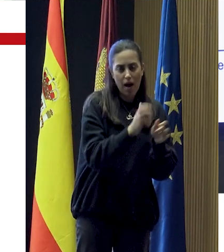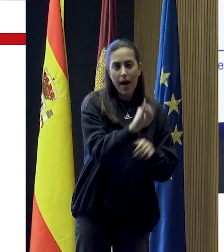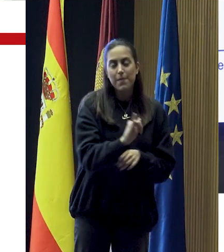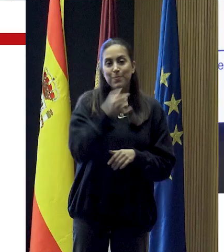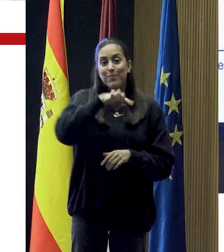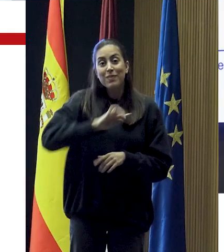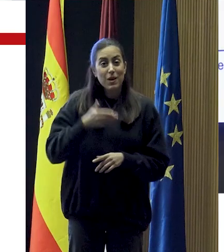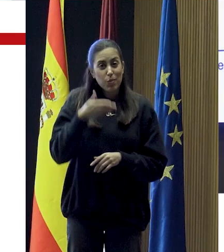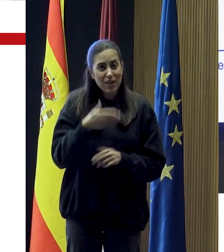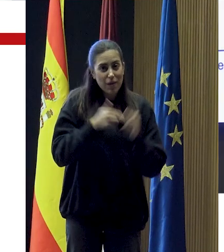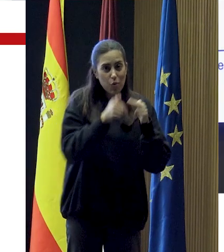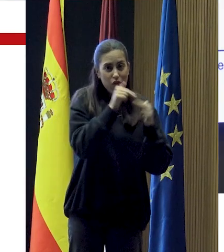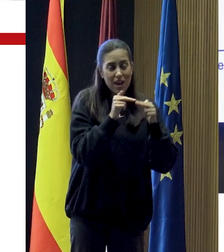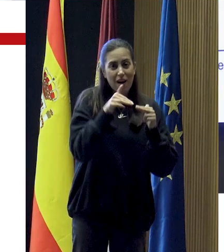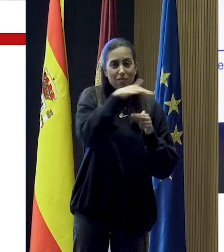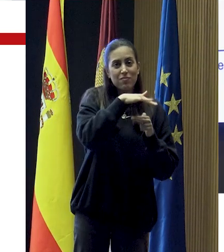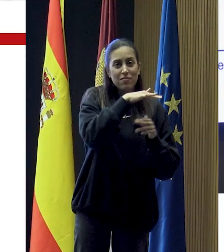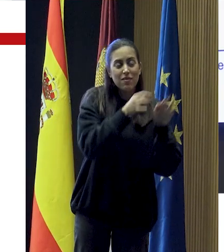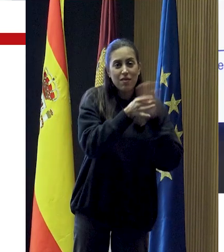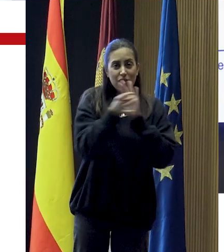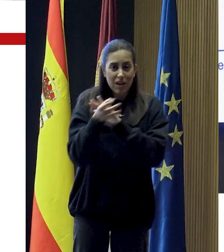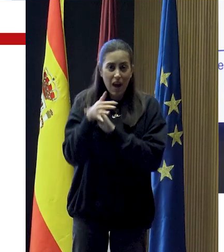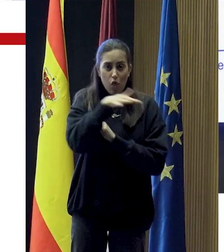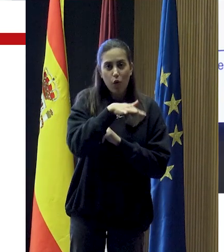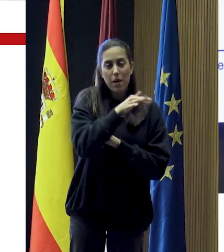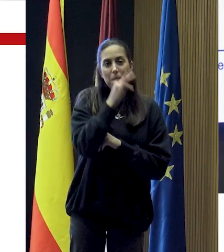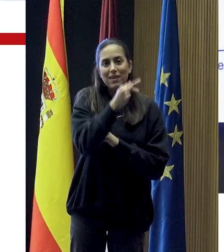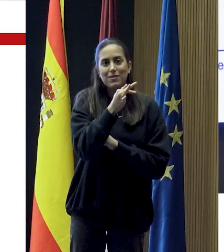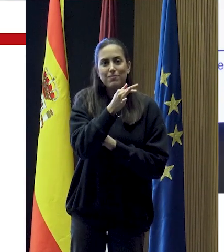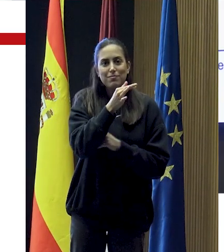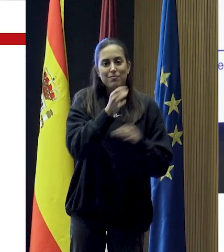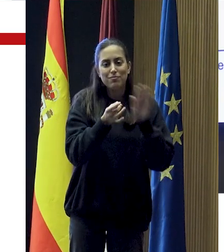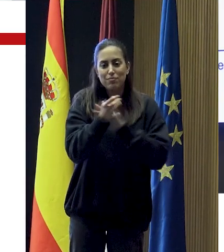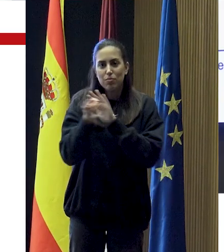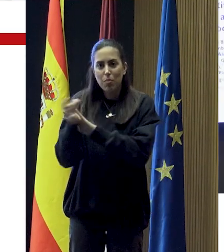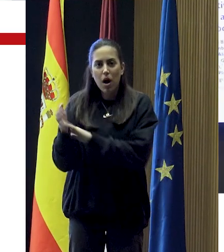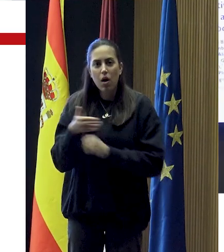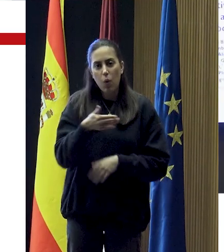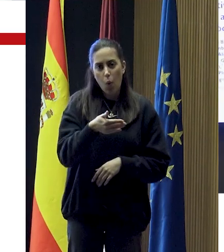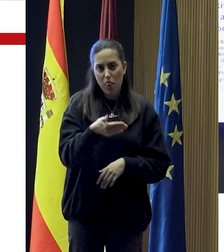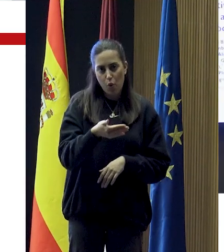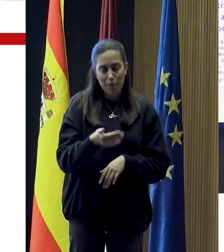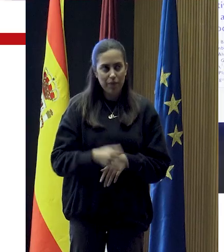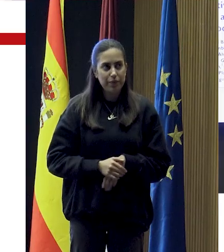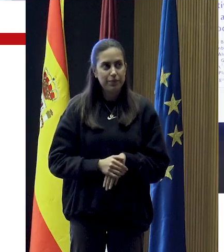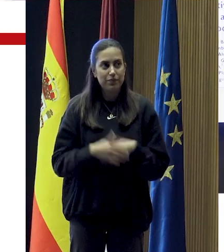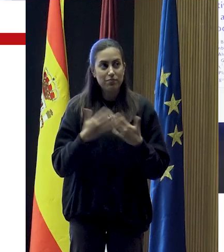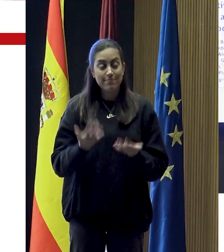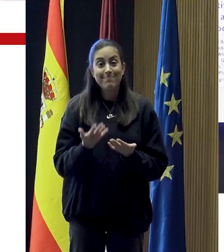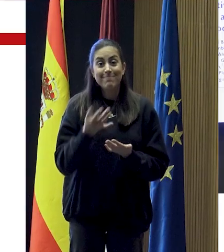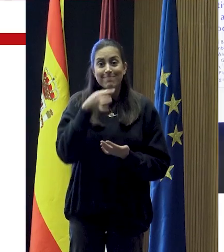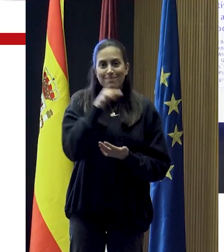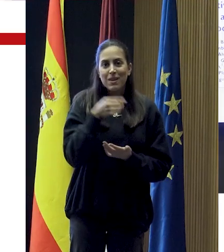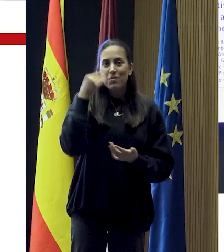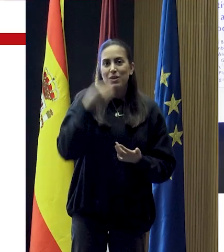que sepamos dónde aparecen esas proteínas aberrantes y cuándo empiezan a aparecer, ¿vale? En este sentido, bueno,